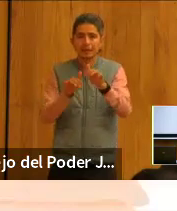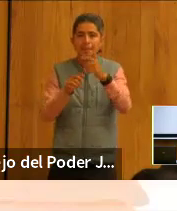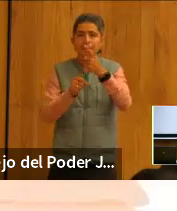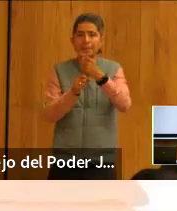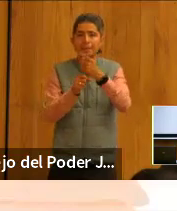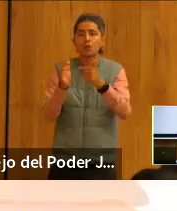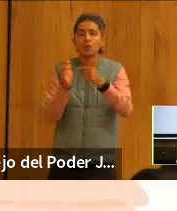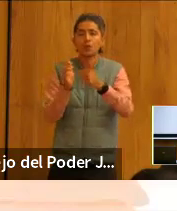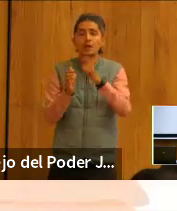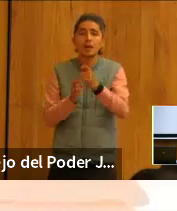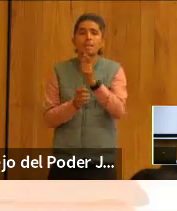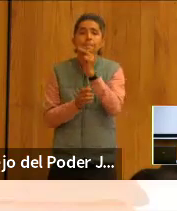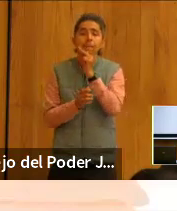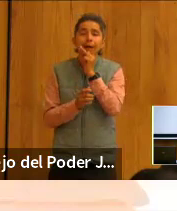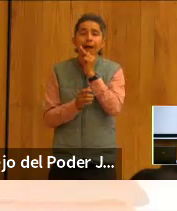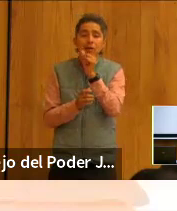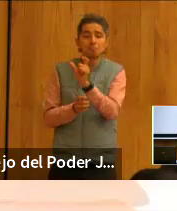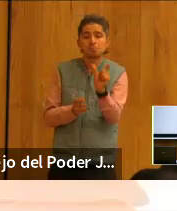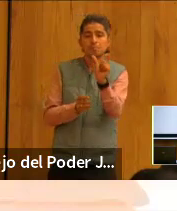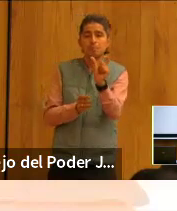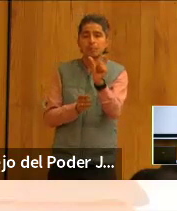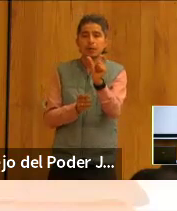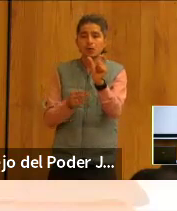el apellido del padre,